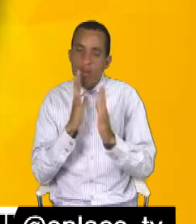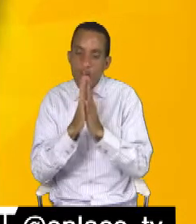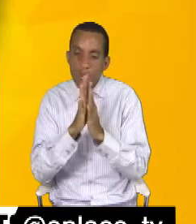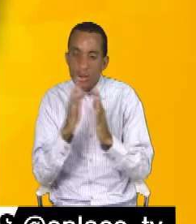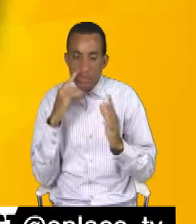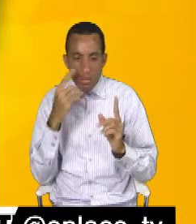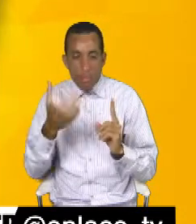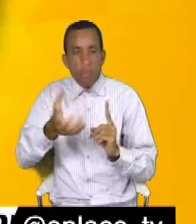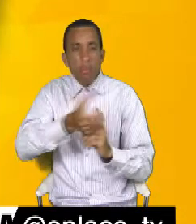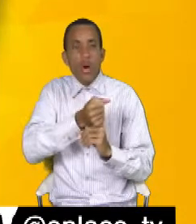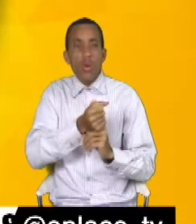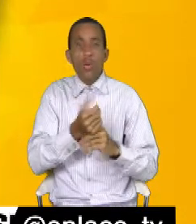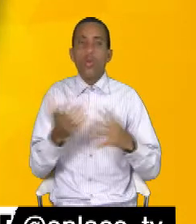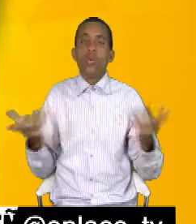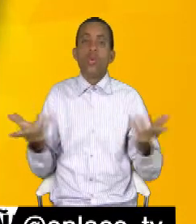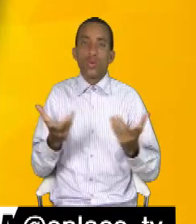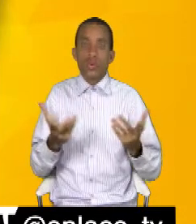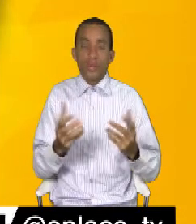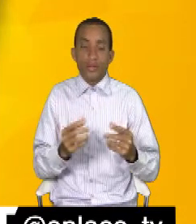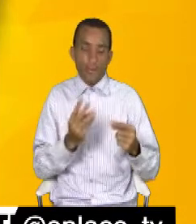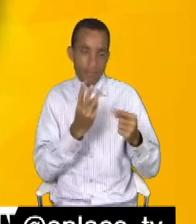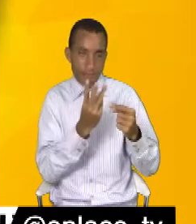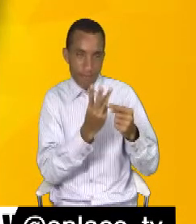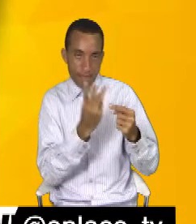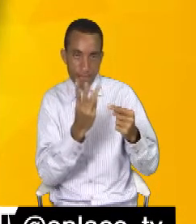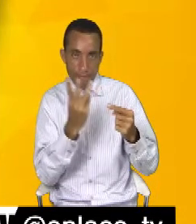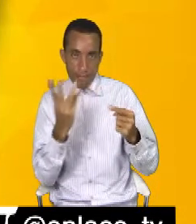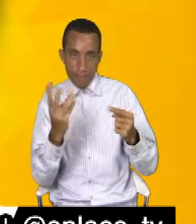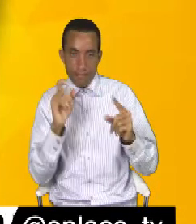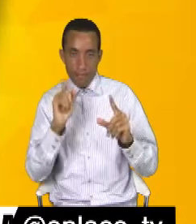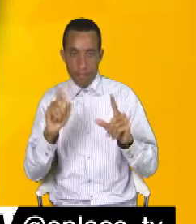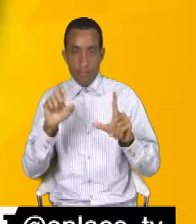Noticias, usted las puede hallar visitando nuestra página